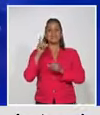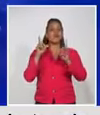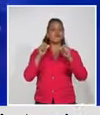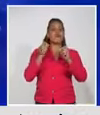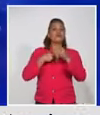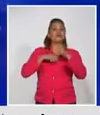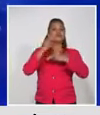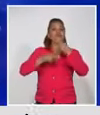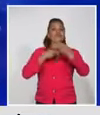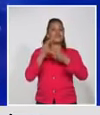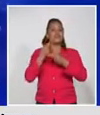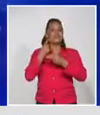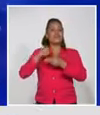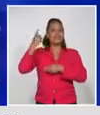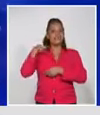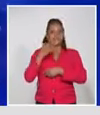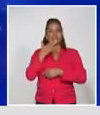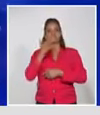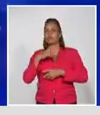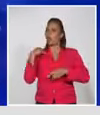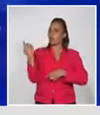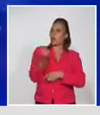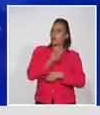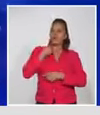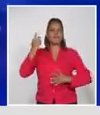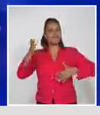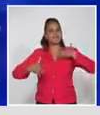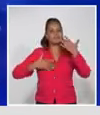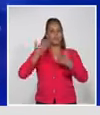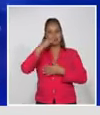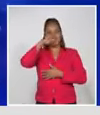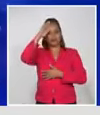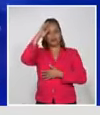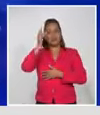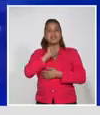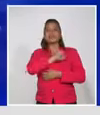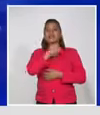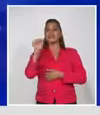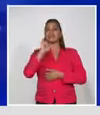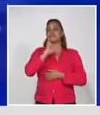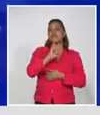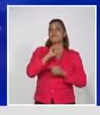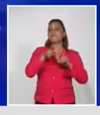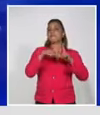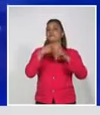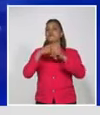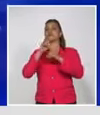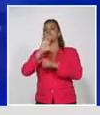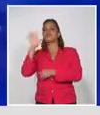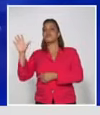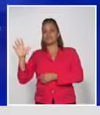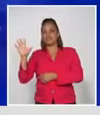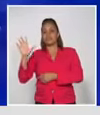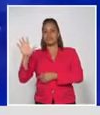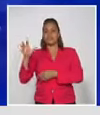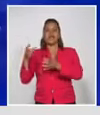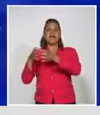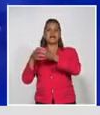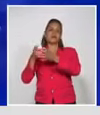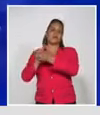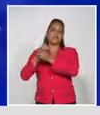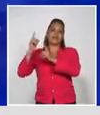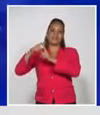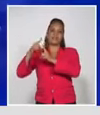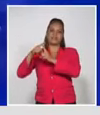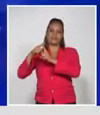hicieron disfrutar en el día de ayer a todos los cubanos, donde ganaron 6-5 al equipo de Matanza. Felicitar a